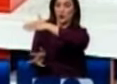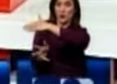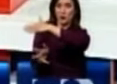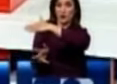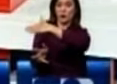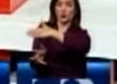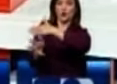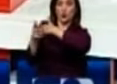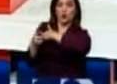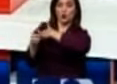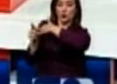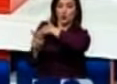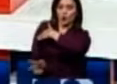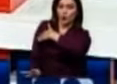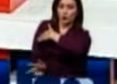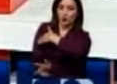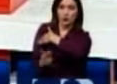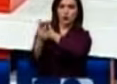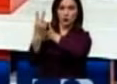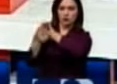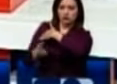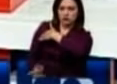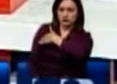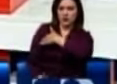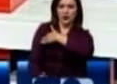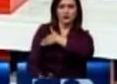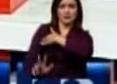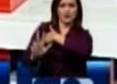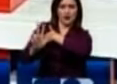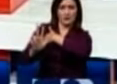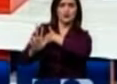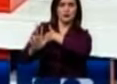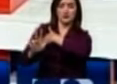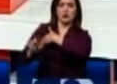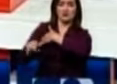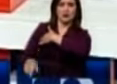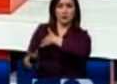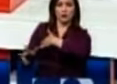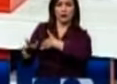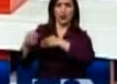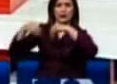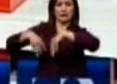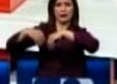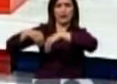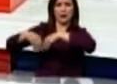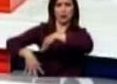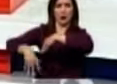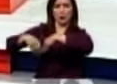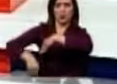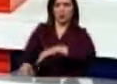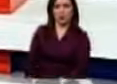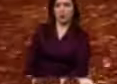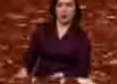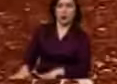lluvias. Los vehículos que se encontraban estacionados en el parqueadero del inmueble quedaron bajo el agua.